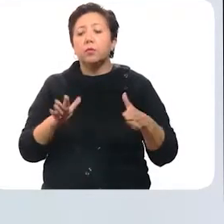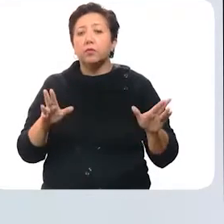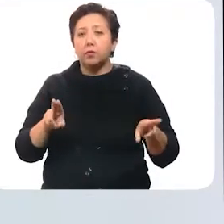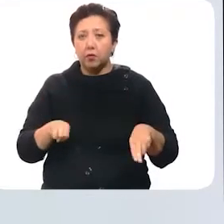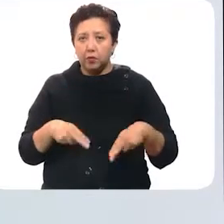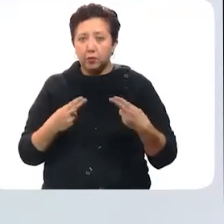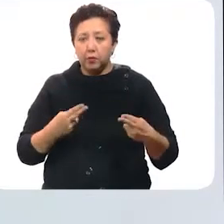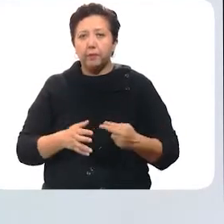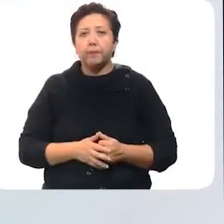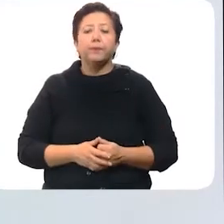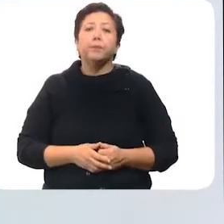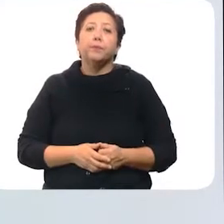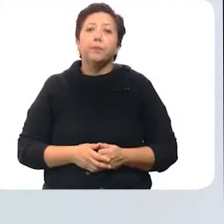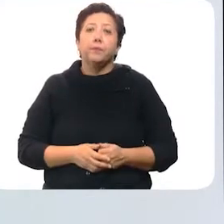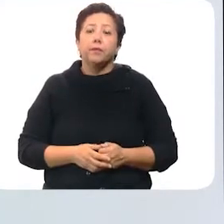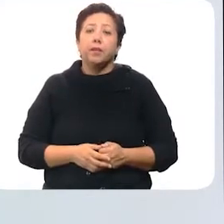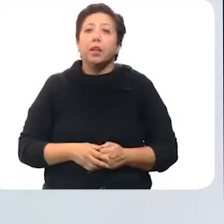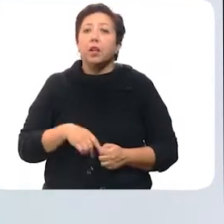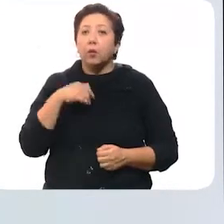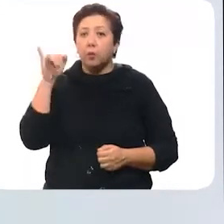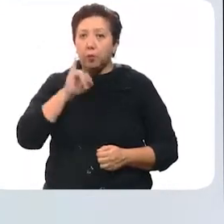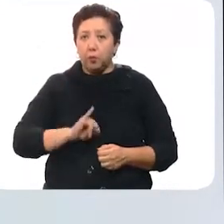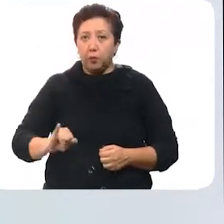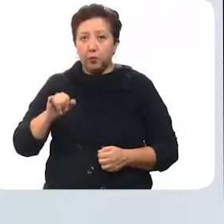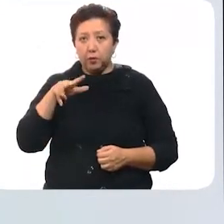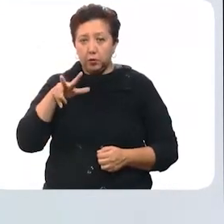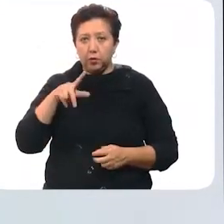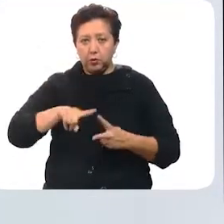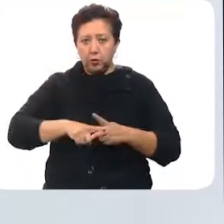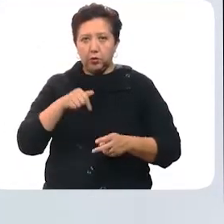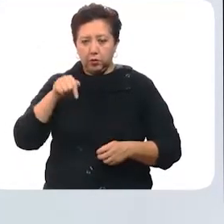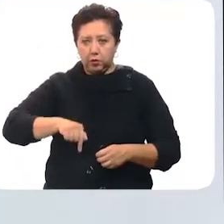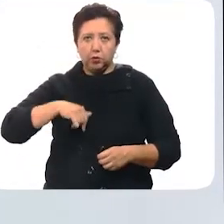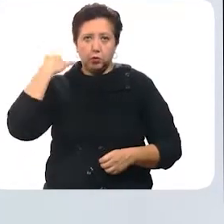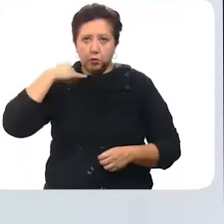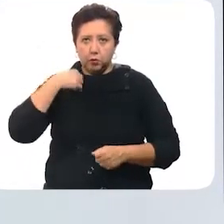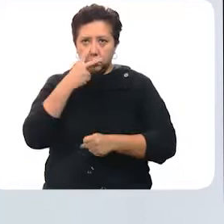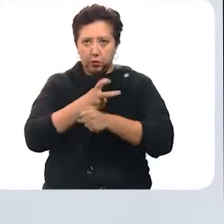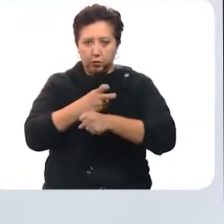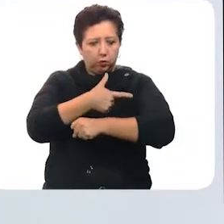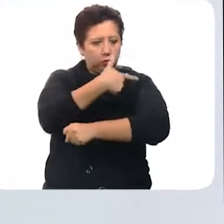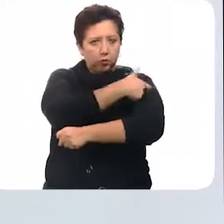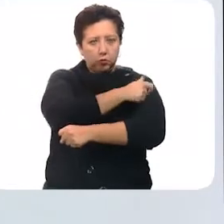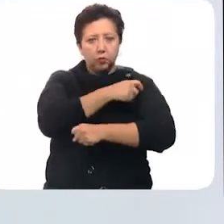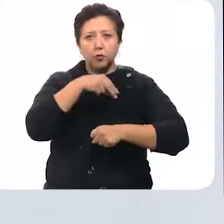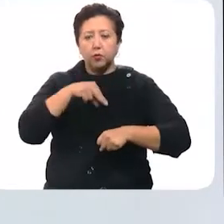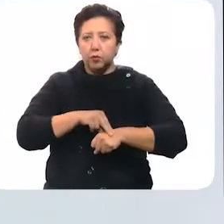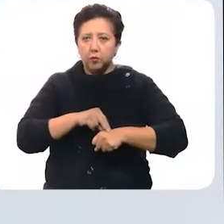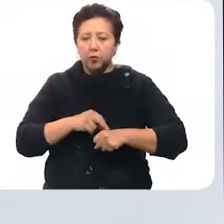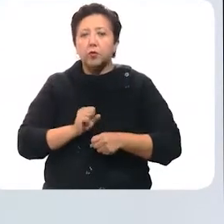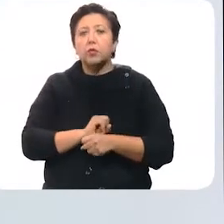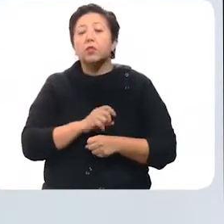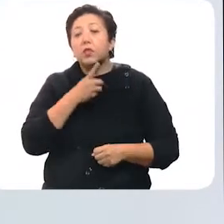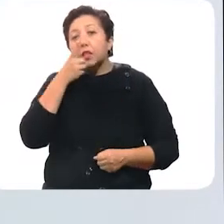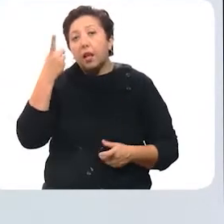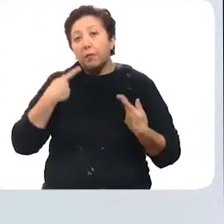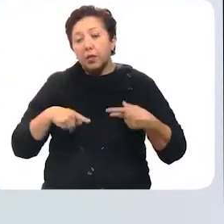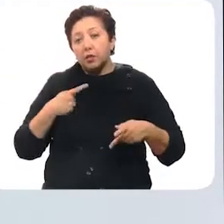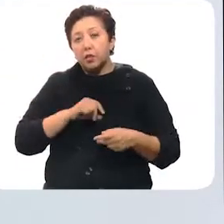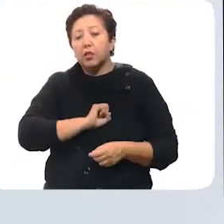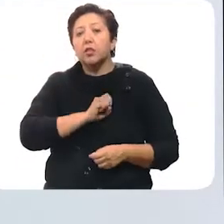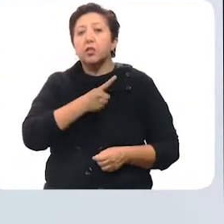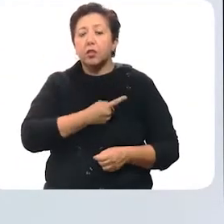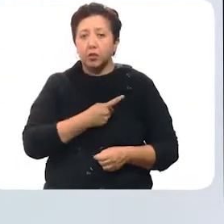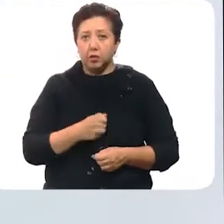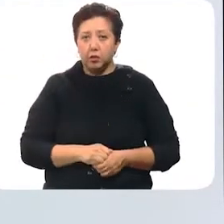de reactivación económica. El jueves 18 inició en Yucatán la aplicación de la segunda dosis de la vacuna contra el coronavirus al personal de